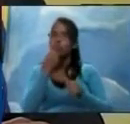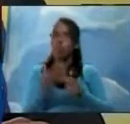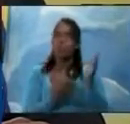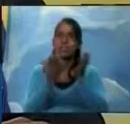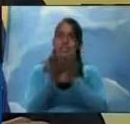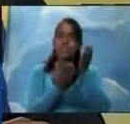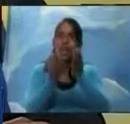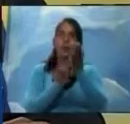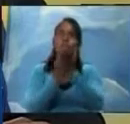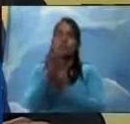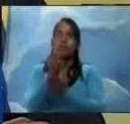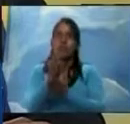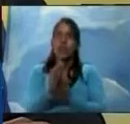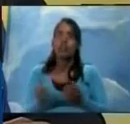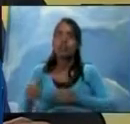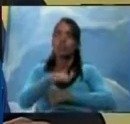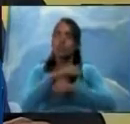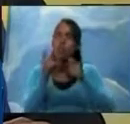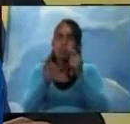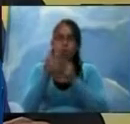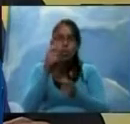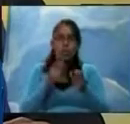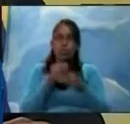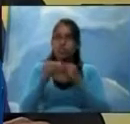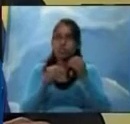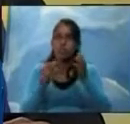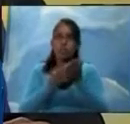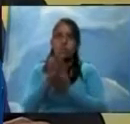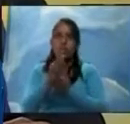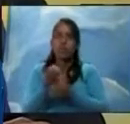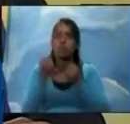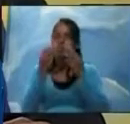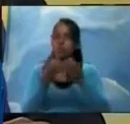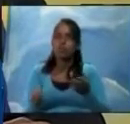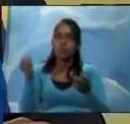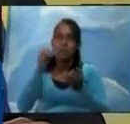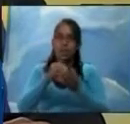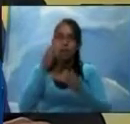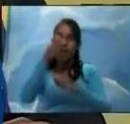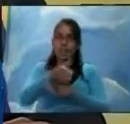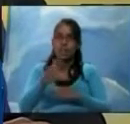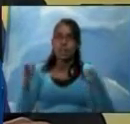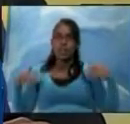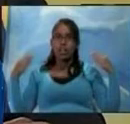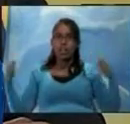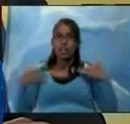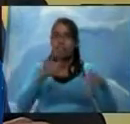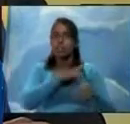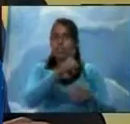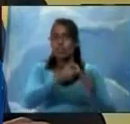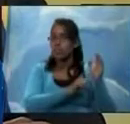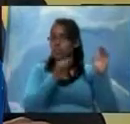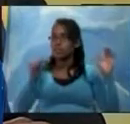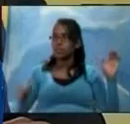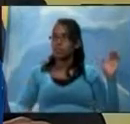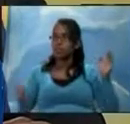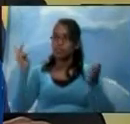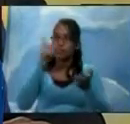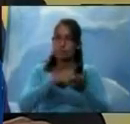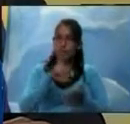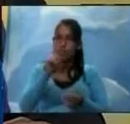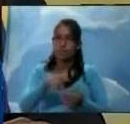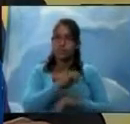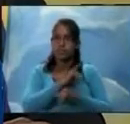y fiel, sobre poco has sido fiel, sobre mucho te pondré, entra en el gozo de tu señor. Llegando también el que